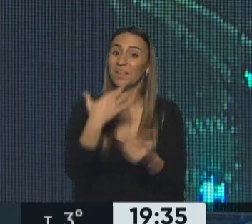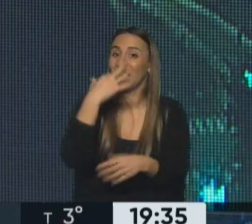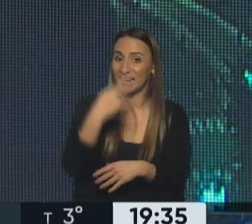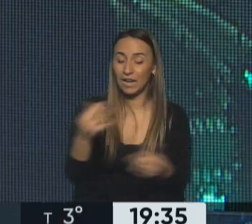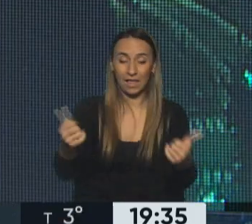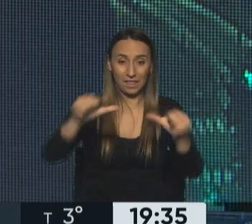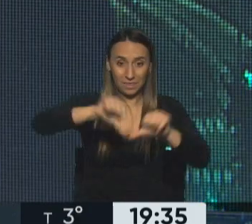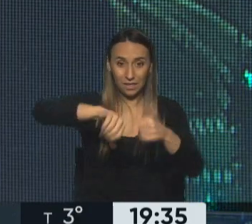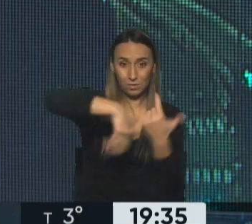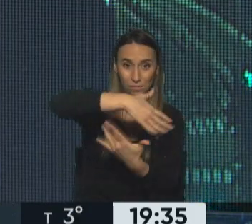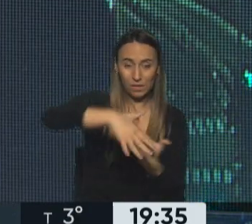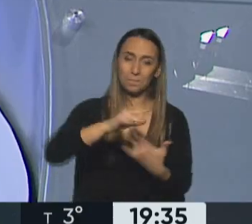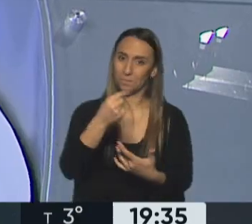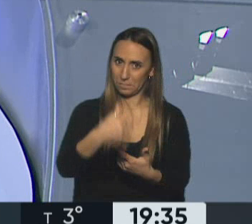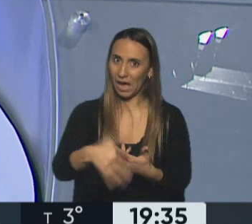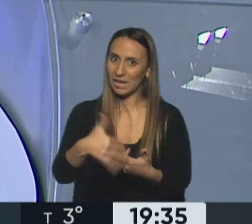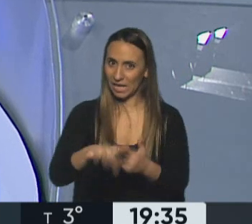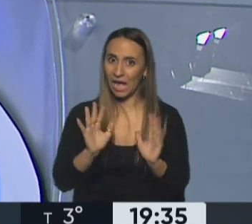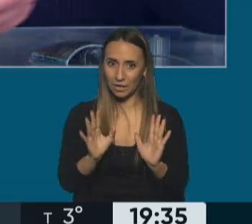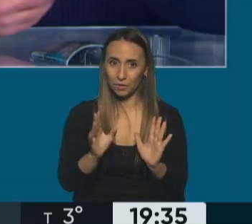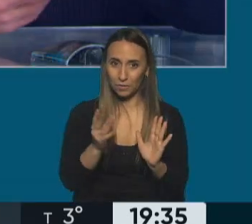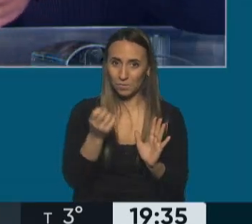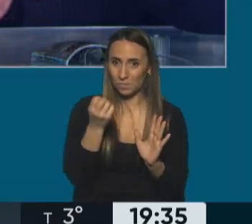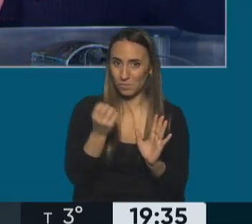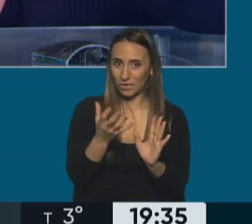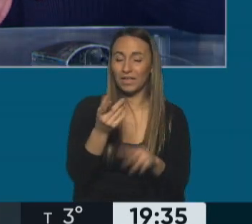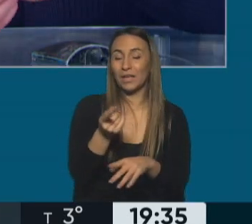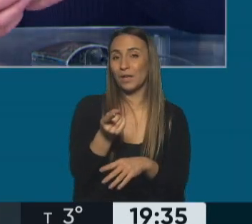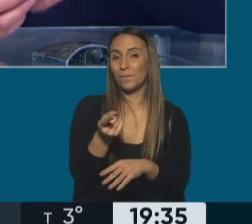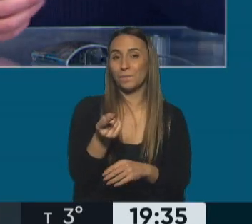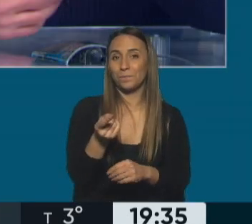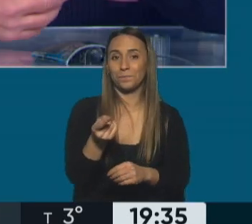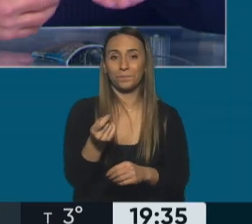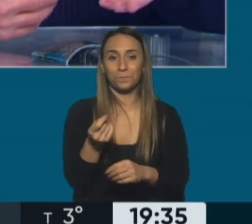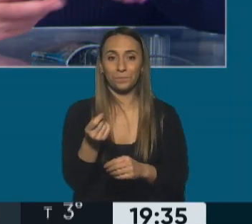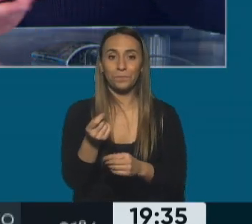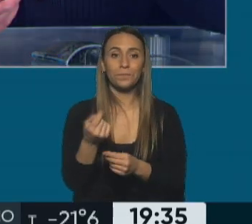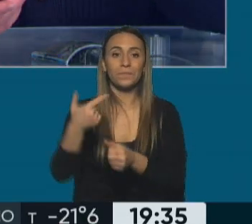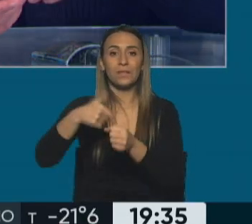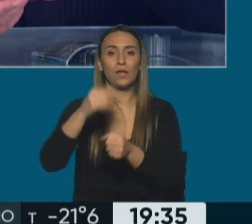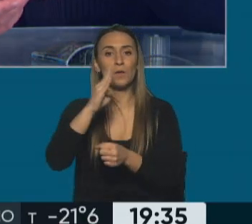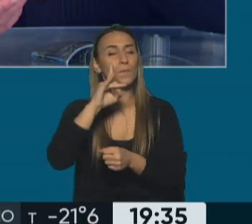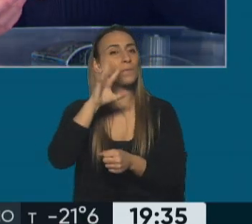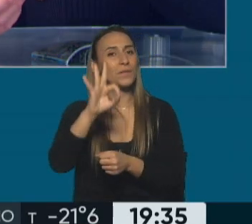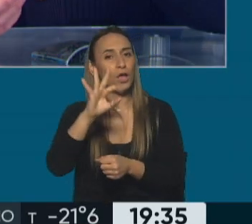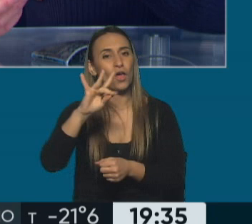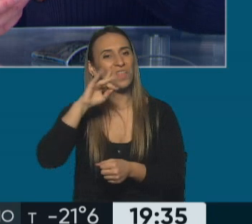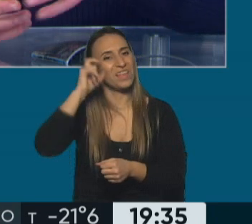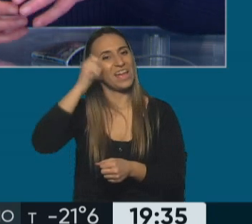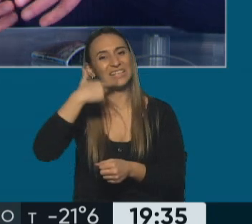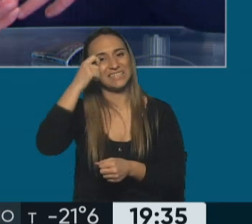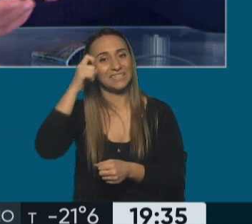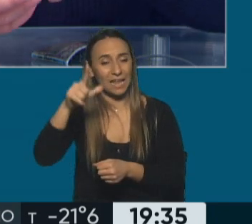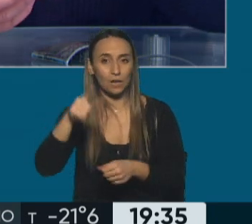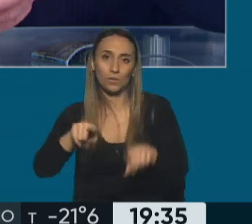encarece porque aparte Claro. la capacidad energética que tiene el biodiesel Claro. o el bioetanol Tiene no es la menos. misma que la que